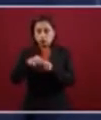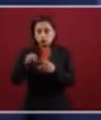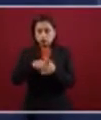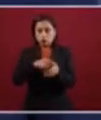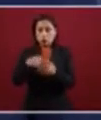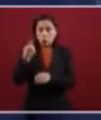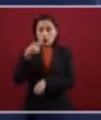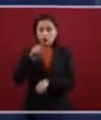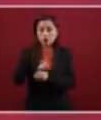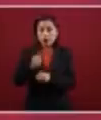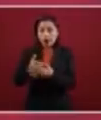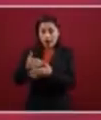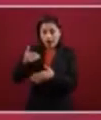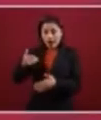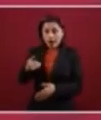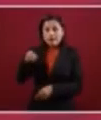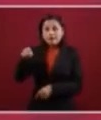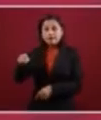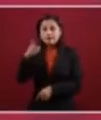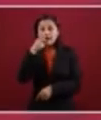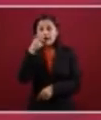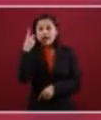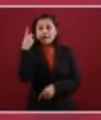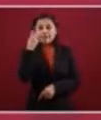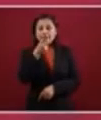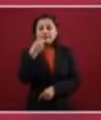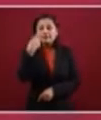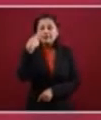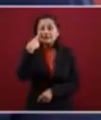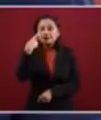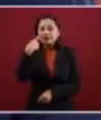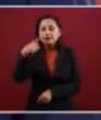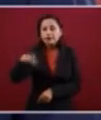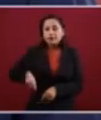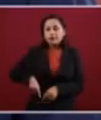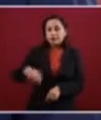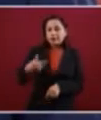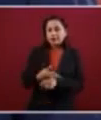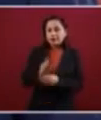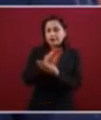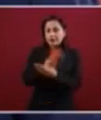Imagínense. El gobernador del Banco de México,